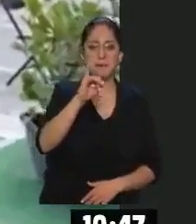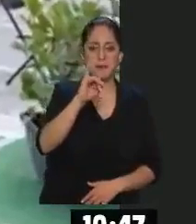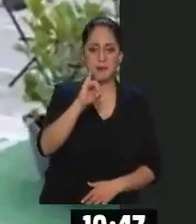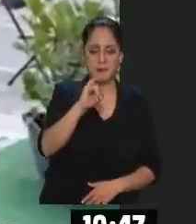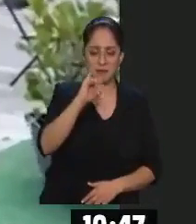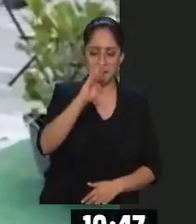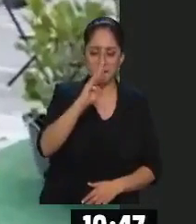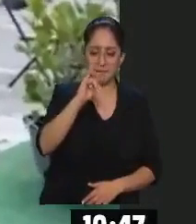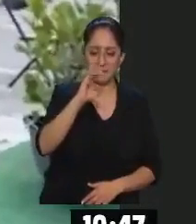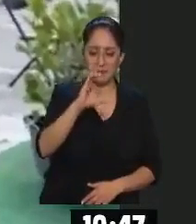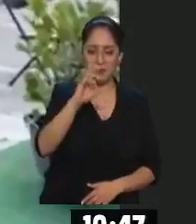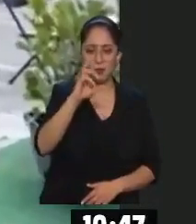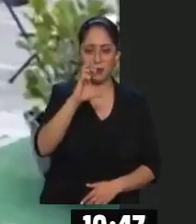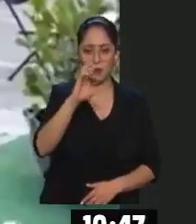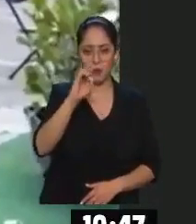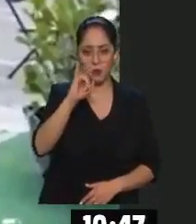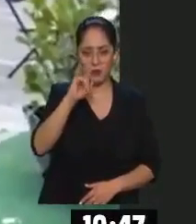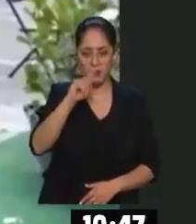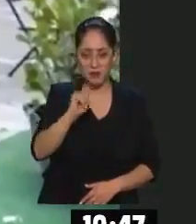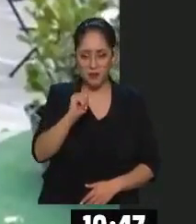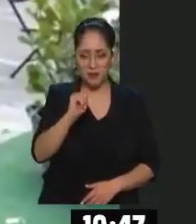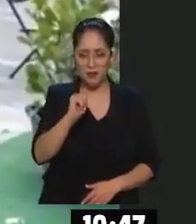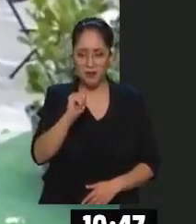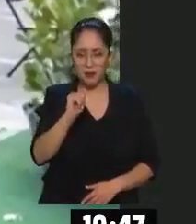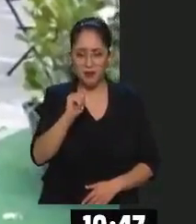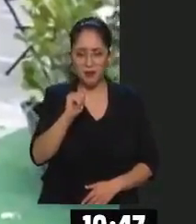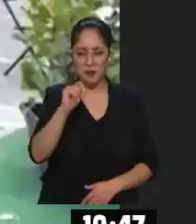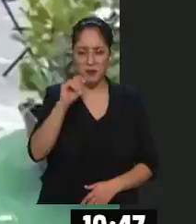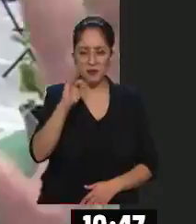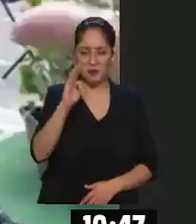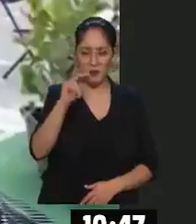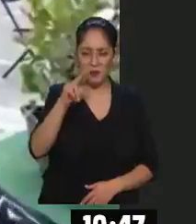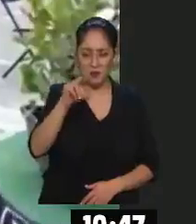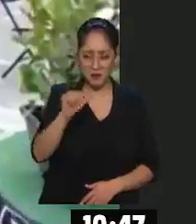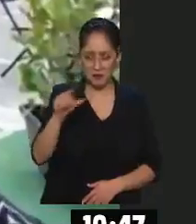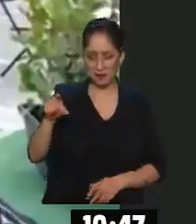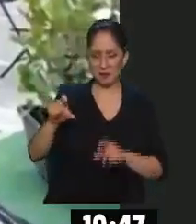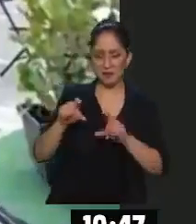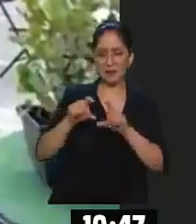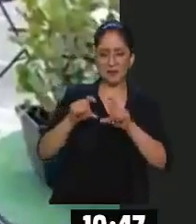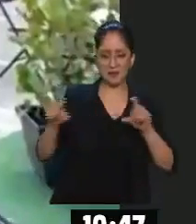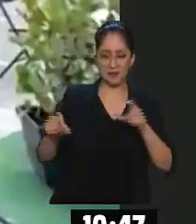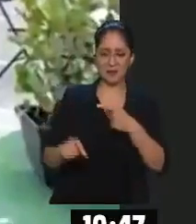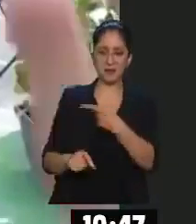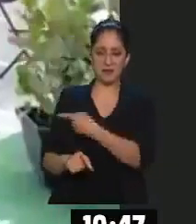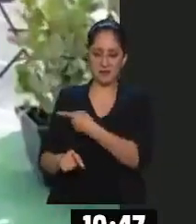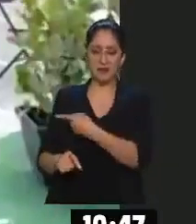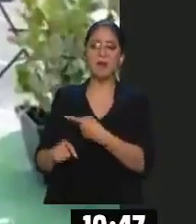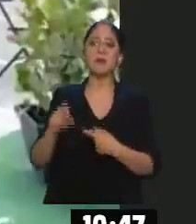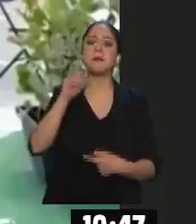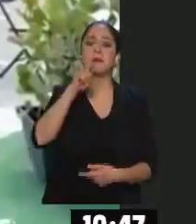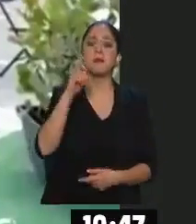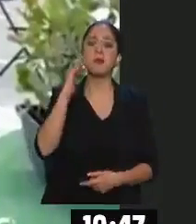tengo videos de prácticamente cada 2-3 horas estamos participando. Válame, Facebook, Osvaldo Reyes